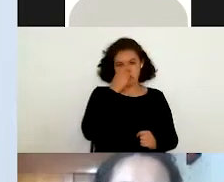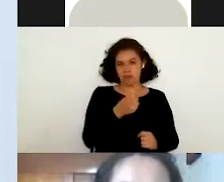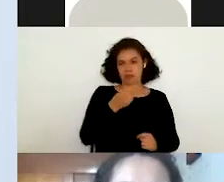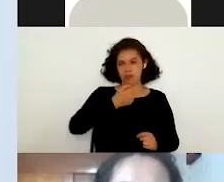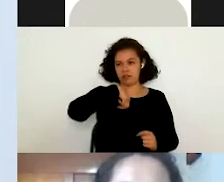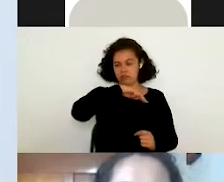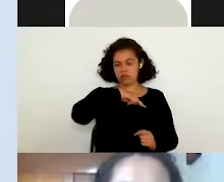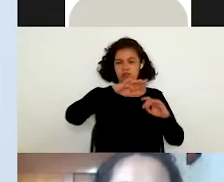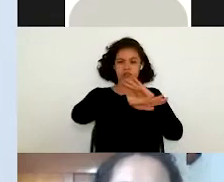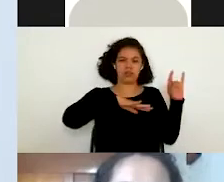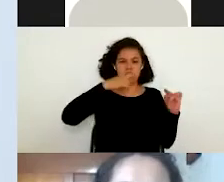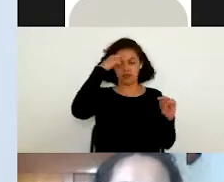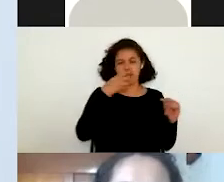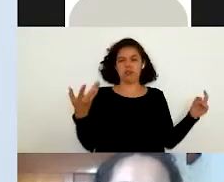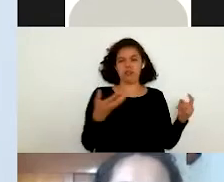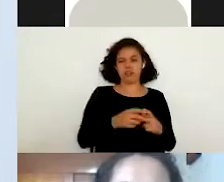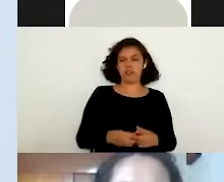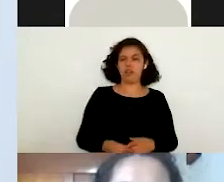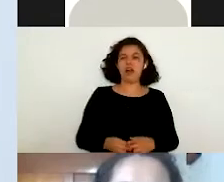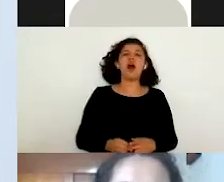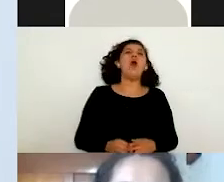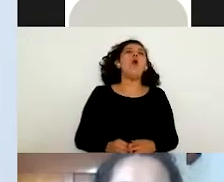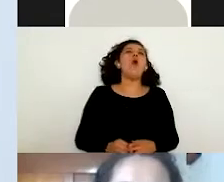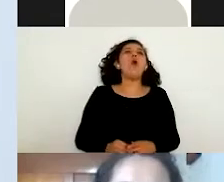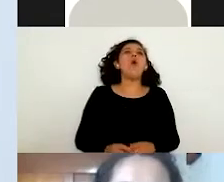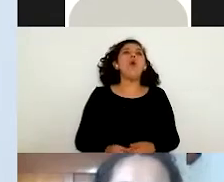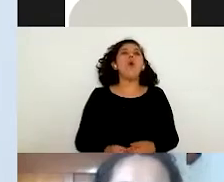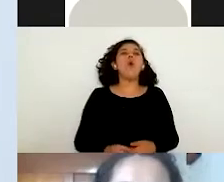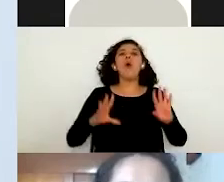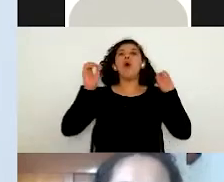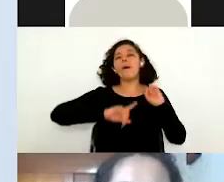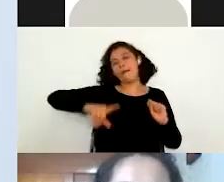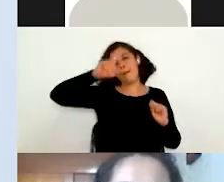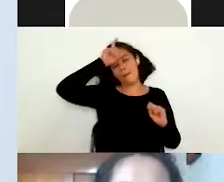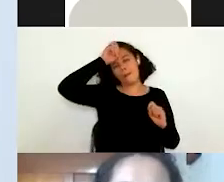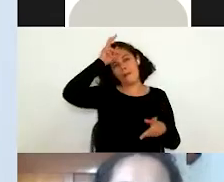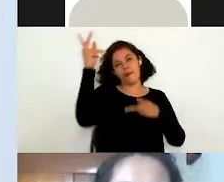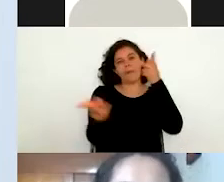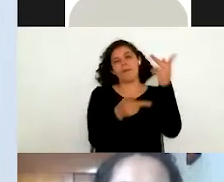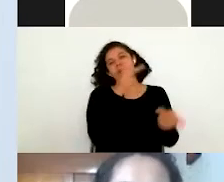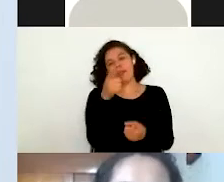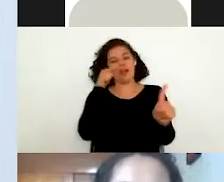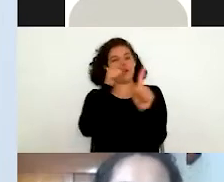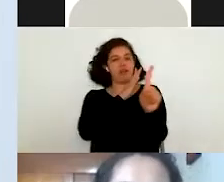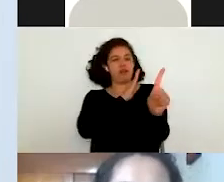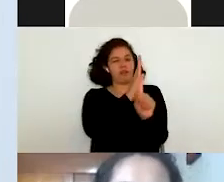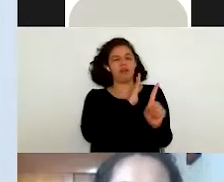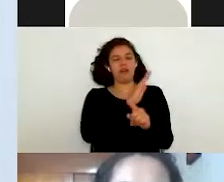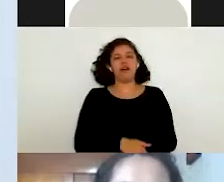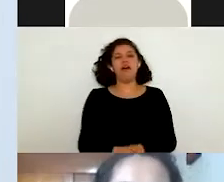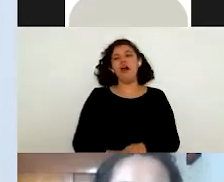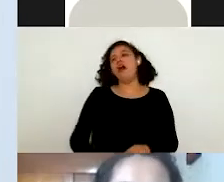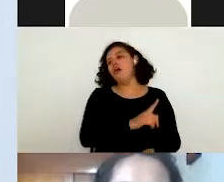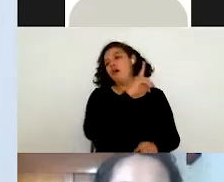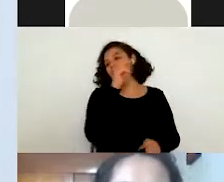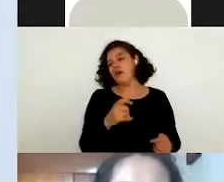basar para irlas realizando, o también podemos hacer interrogación o preguntas directas, ¿no? Es decir, después de la actividad que se